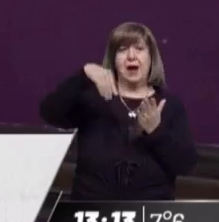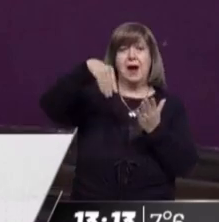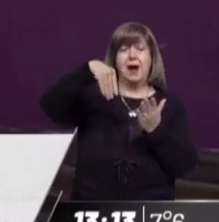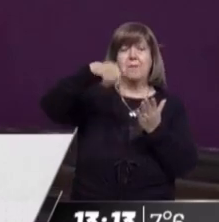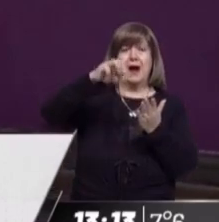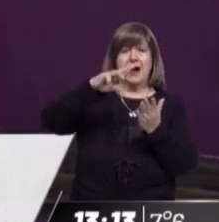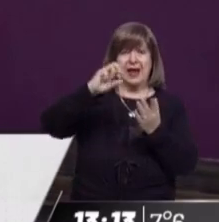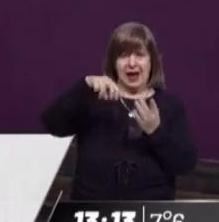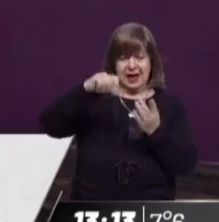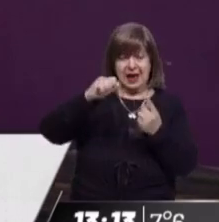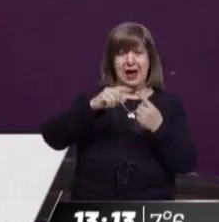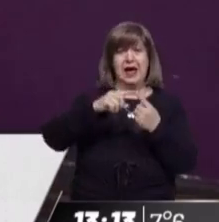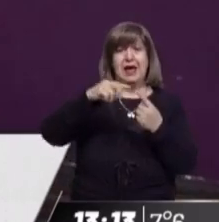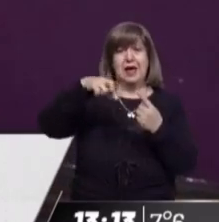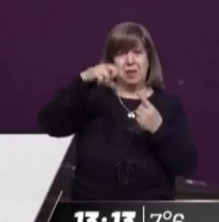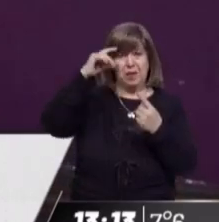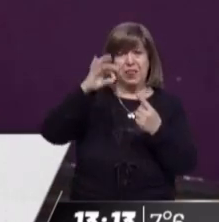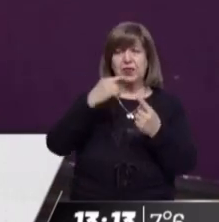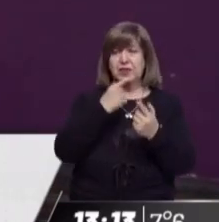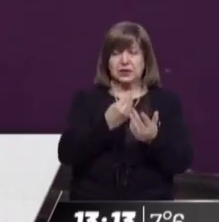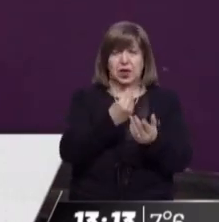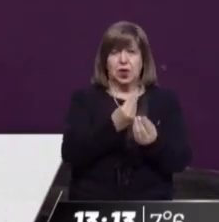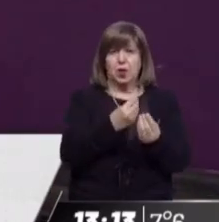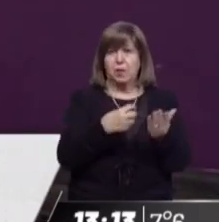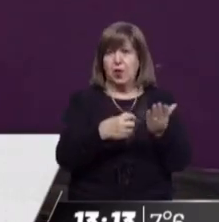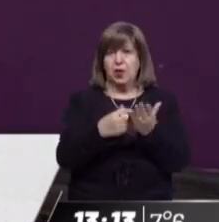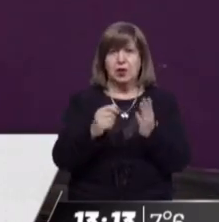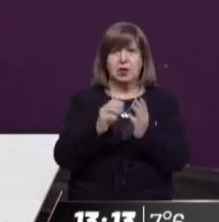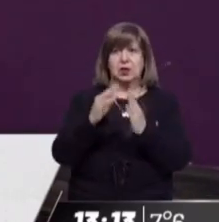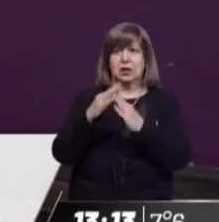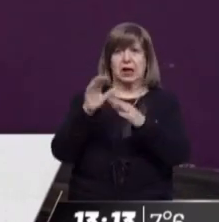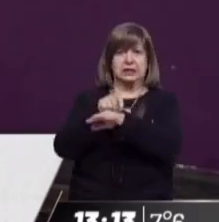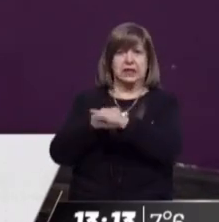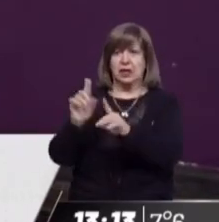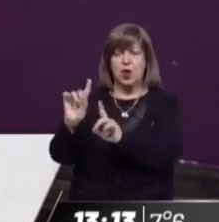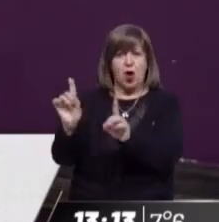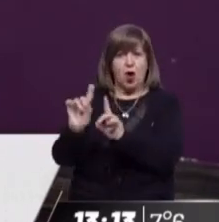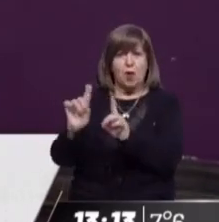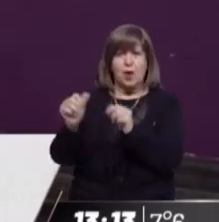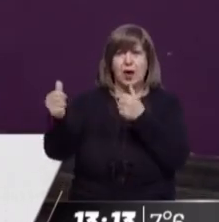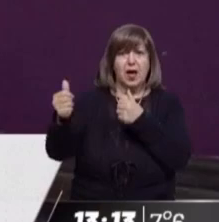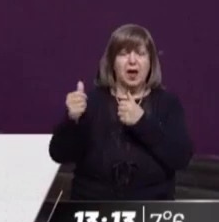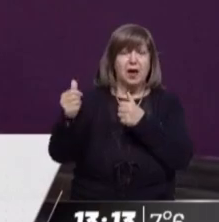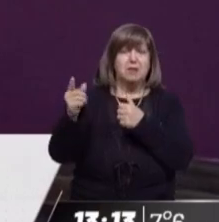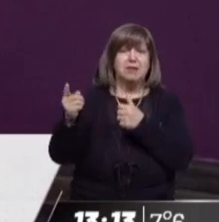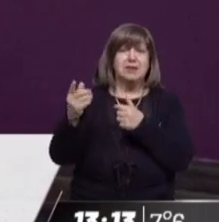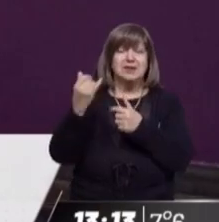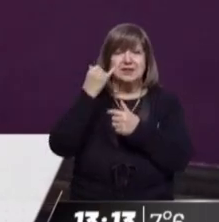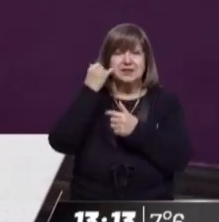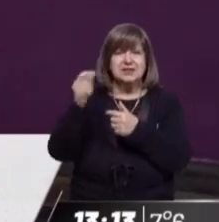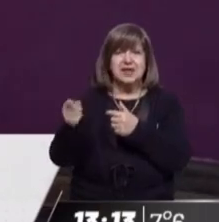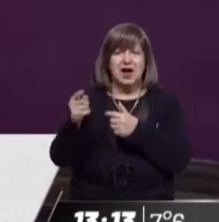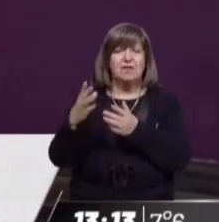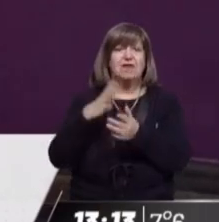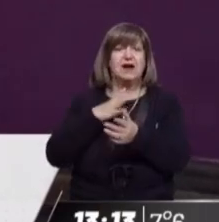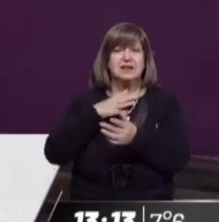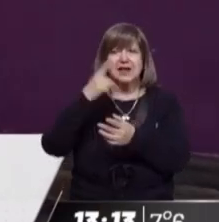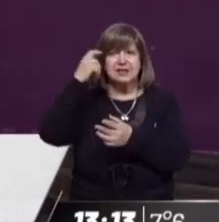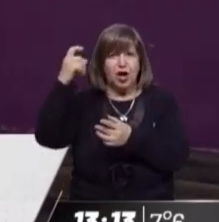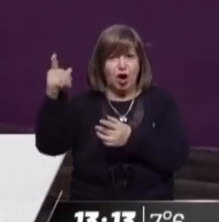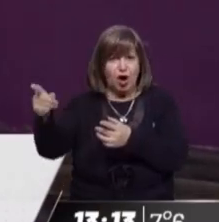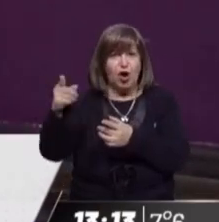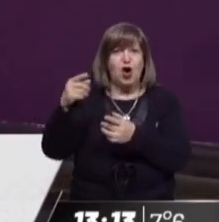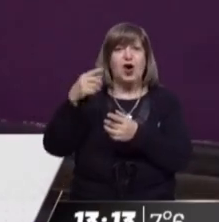y Mónica Romero decían que mi vida corría riesgo de vida porque él no había pasado lo psicológico y